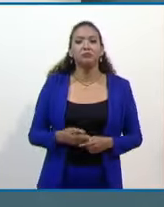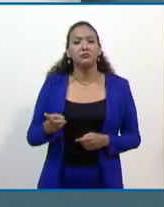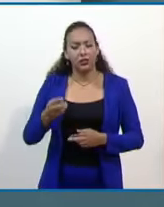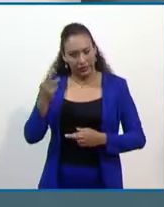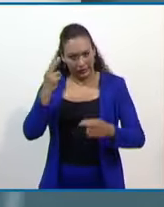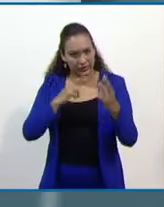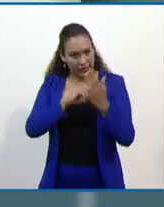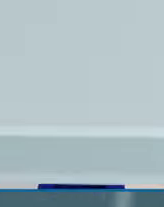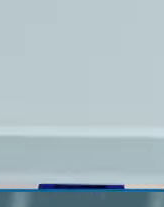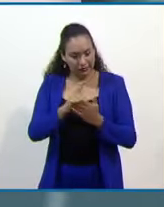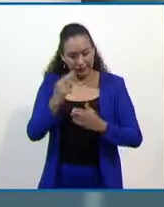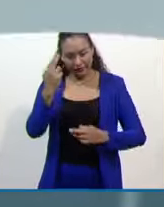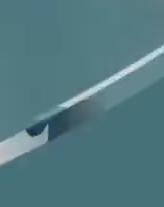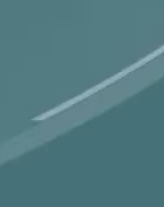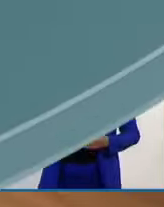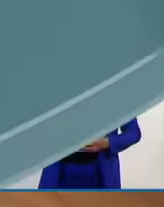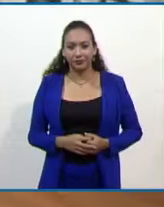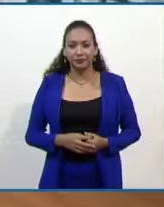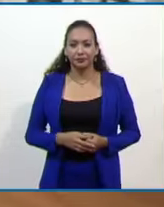sala.